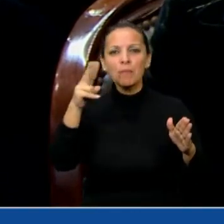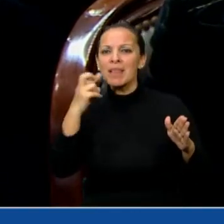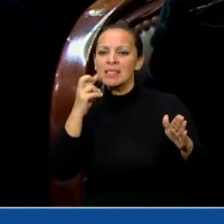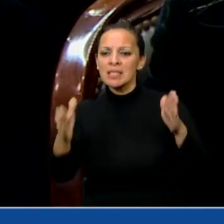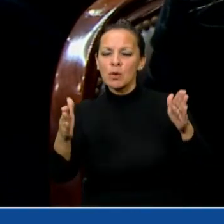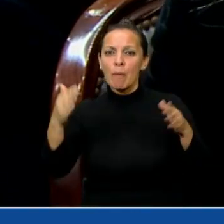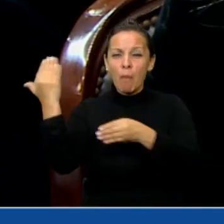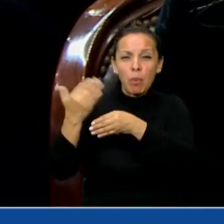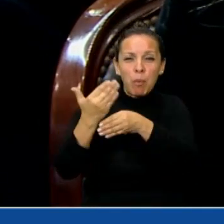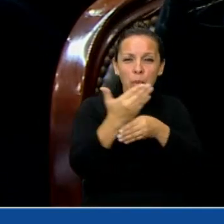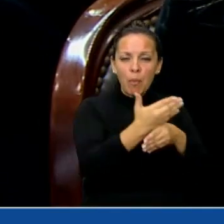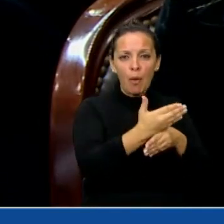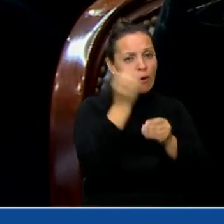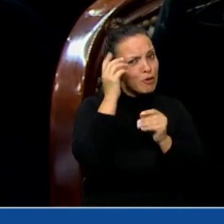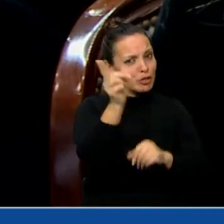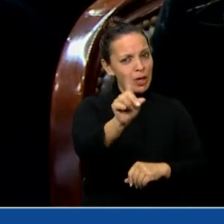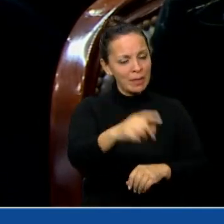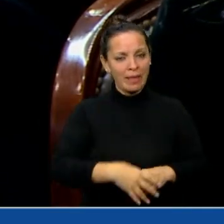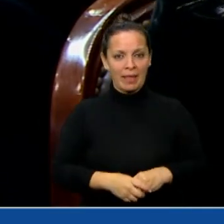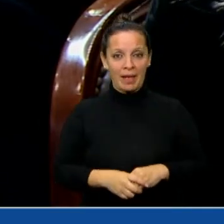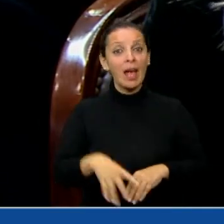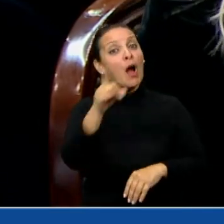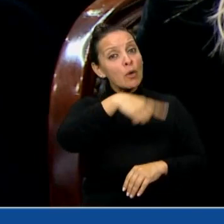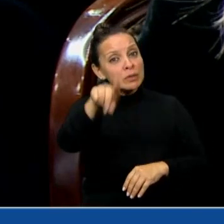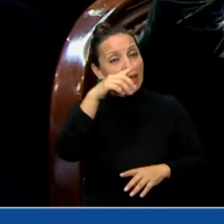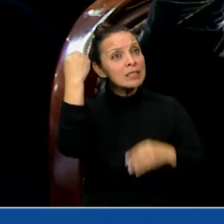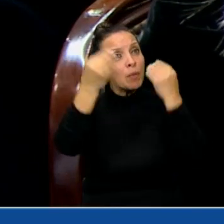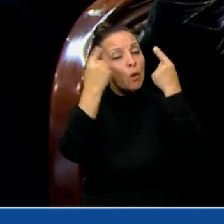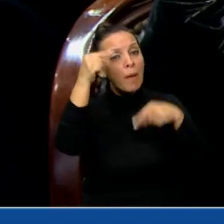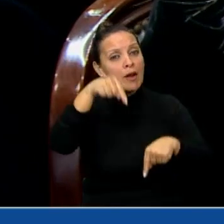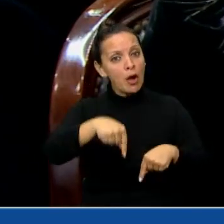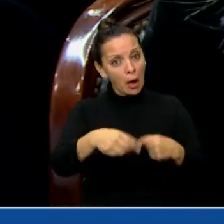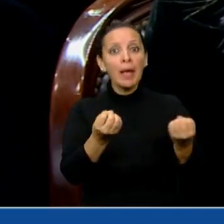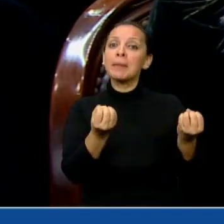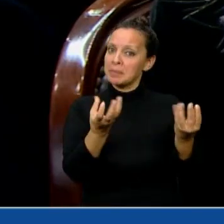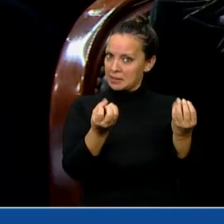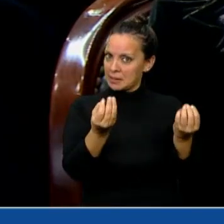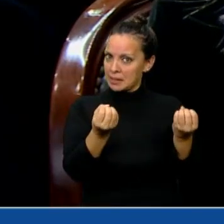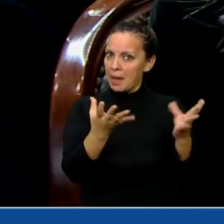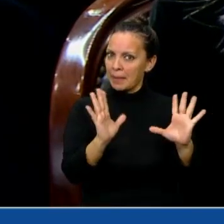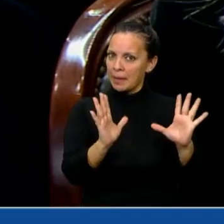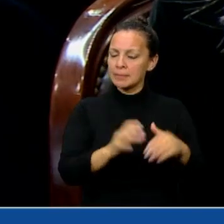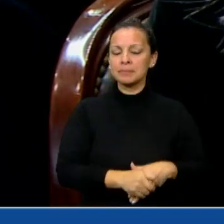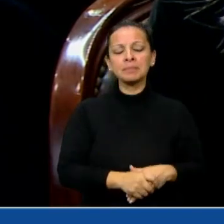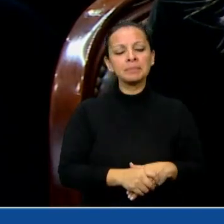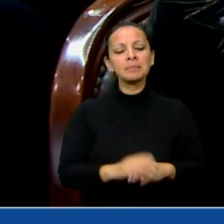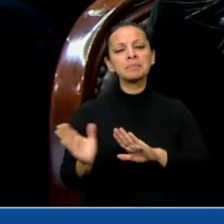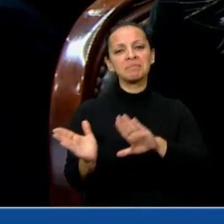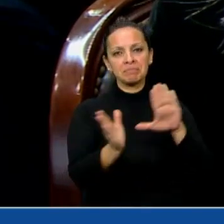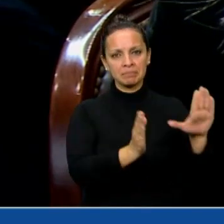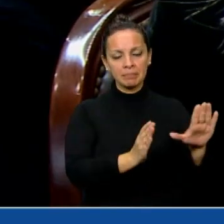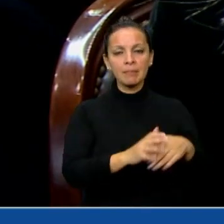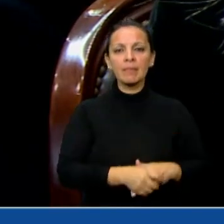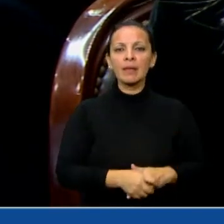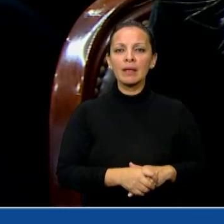2019. No nos olvidemos eso. Si están preocupados hoy, bienvenido sea. Por otro lado,